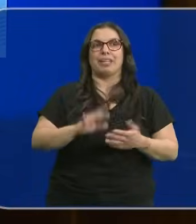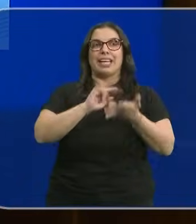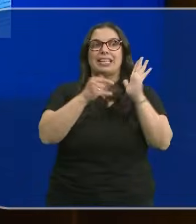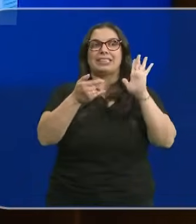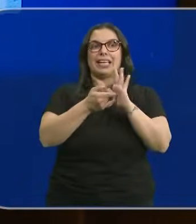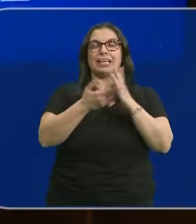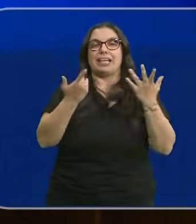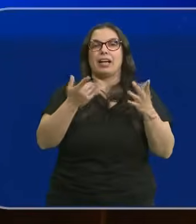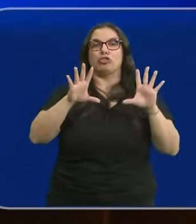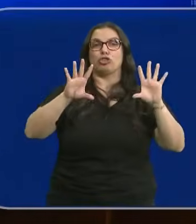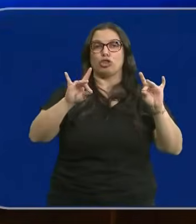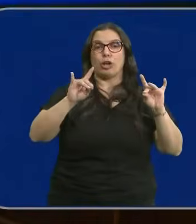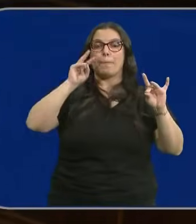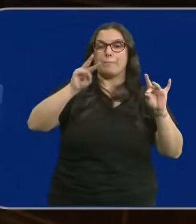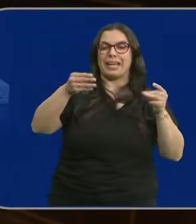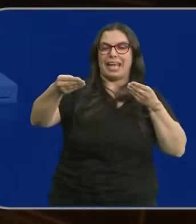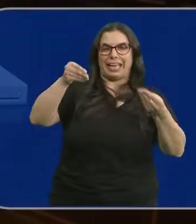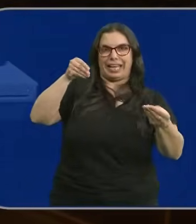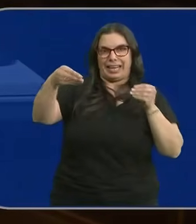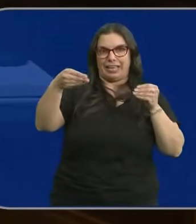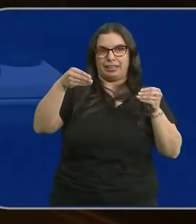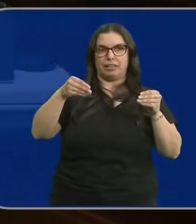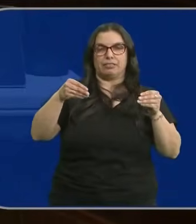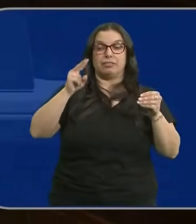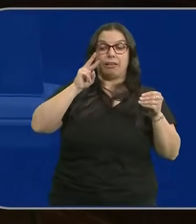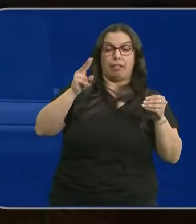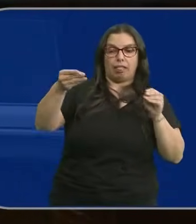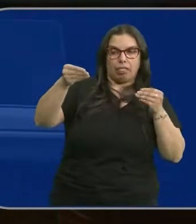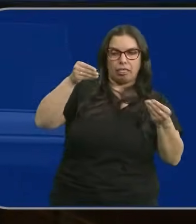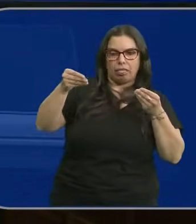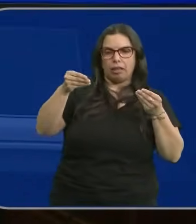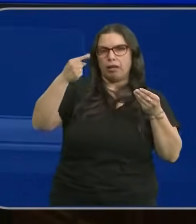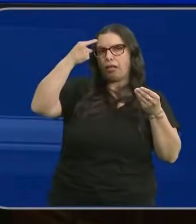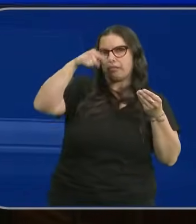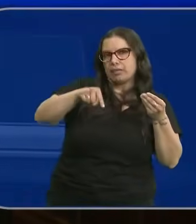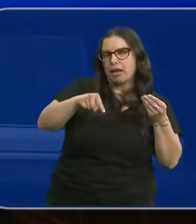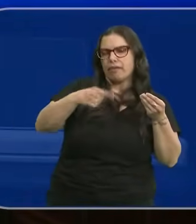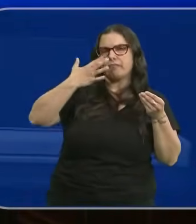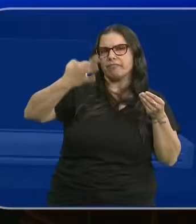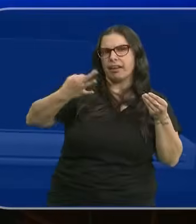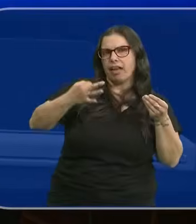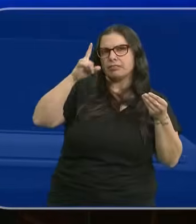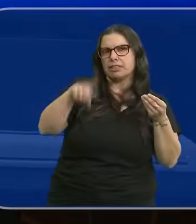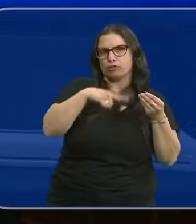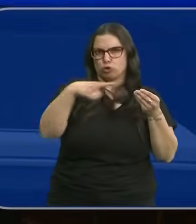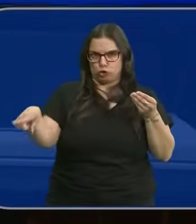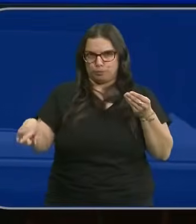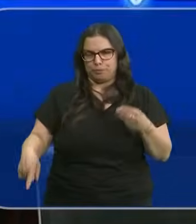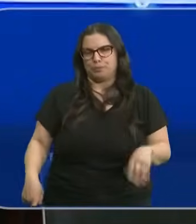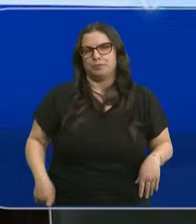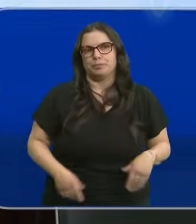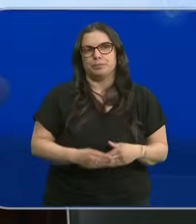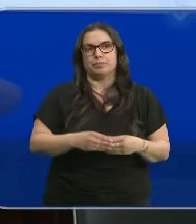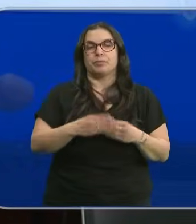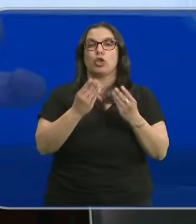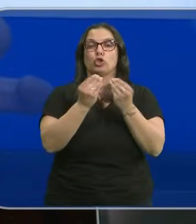que se llama la técnica del toque, mire y gire. O sea que tocando, mirando y girando el billete podríamos saber todo el mundo si un billete es legítimo o de uno falso.